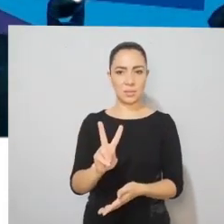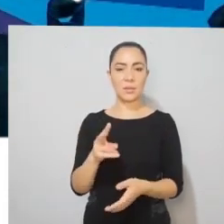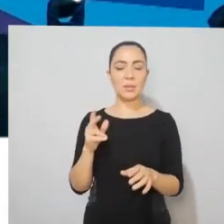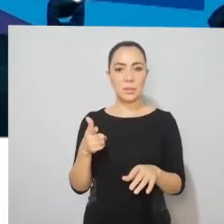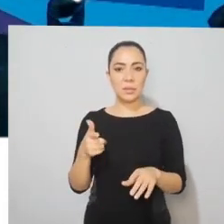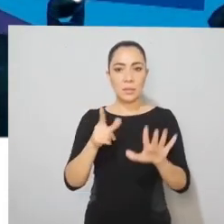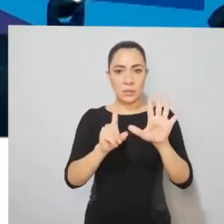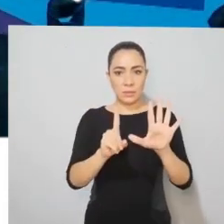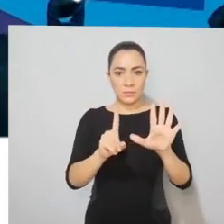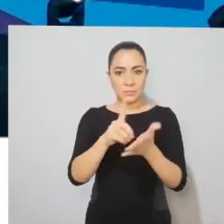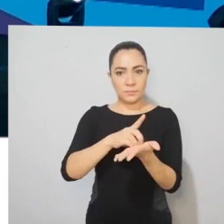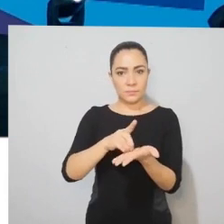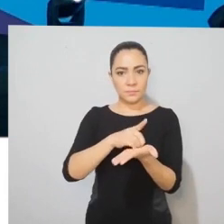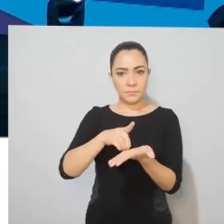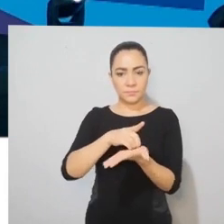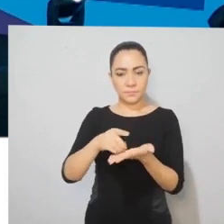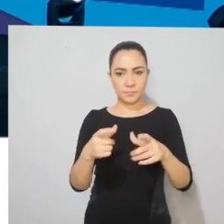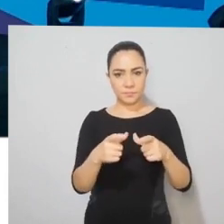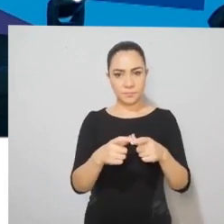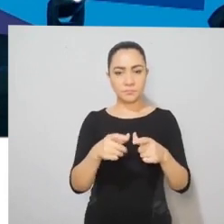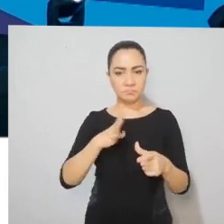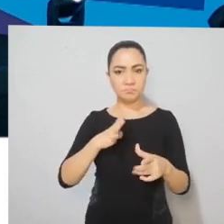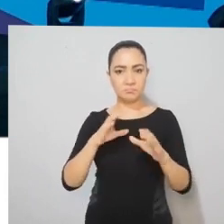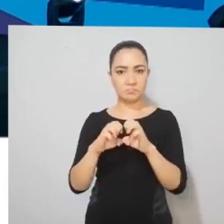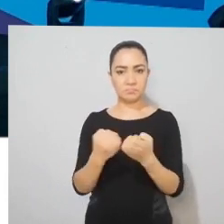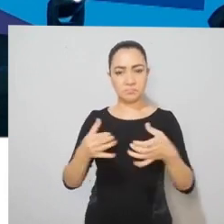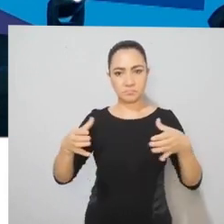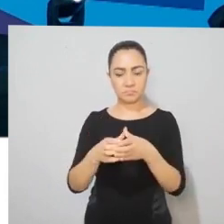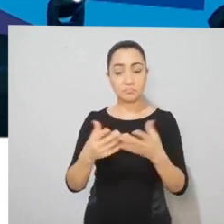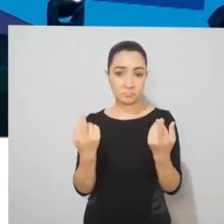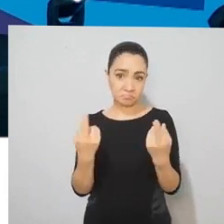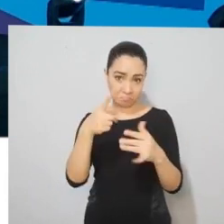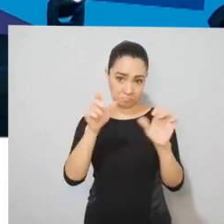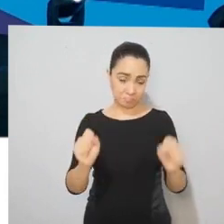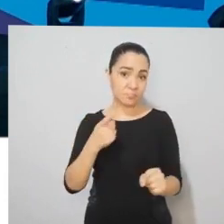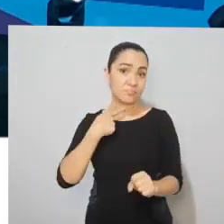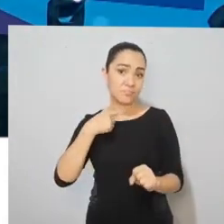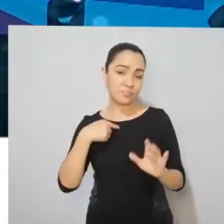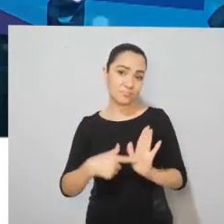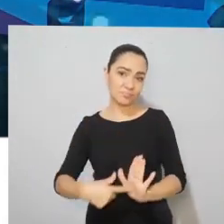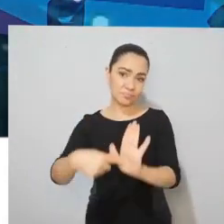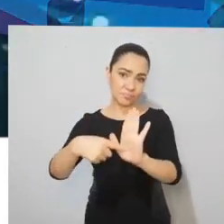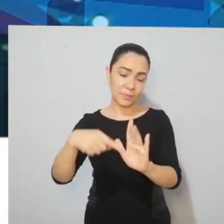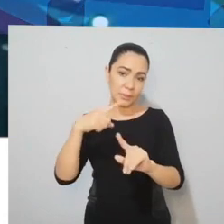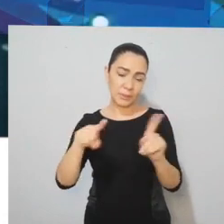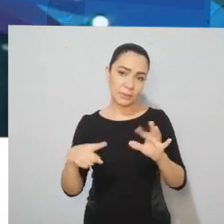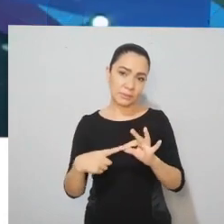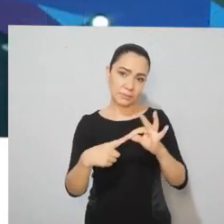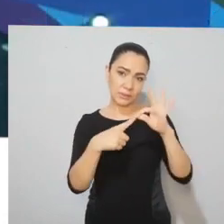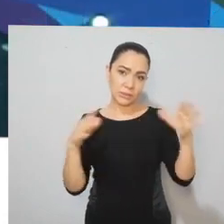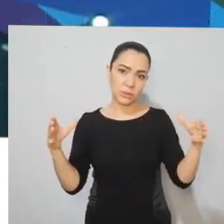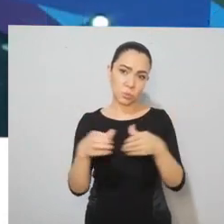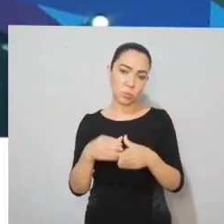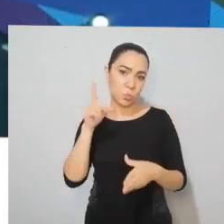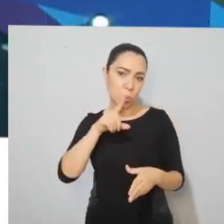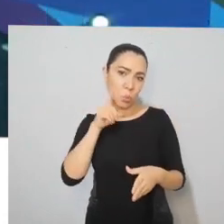6 producciones discográficas. Esperamos que esta agrupación sea del agrado de todos ustedes, pero especialmente al público